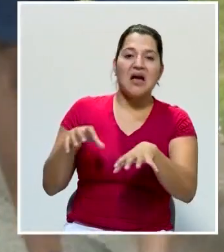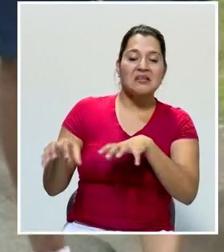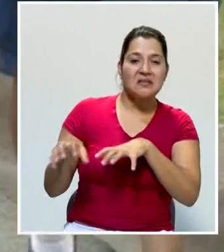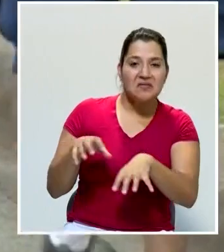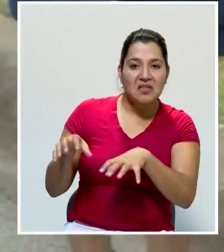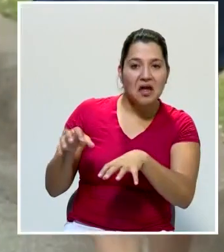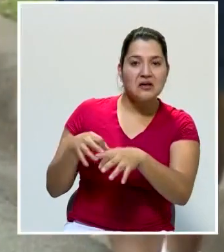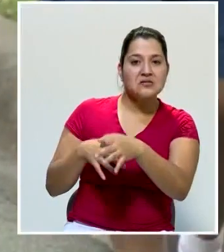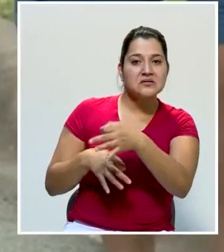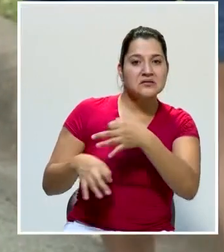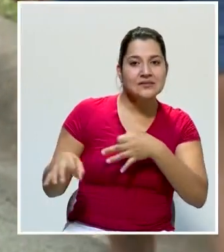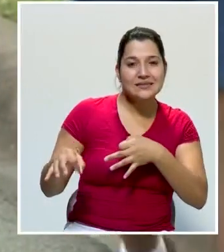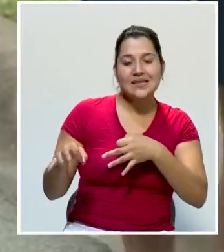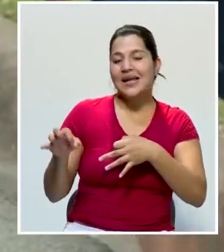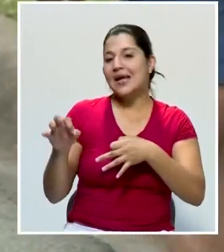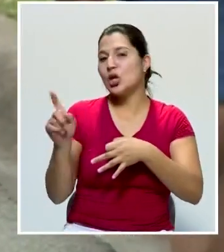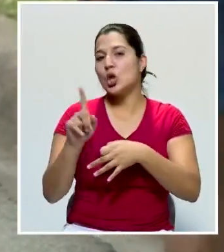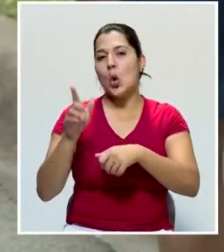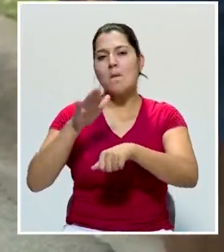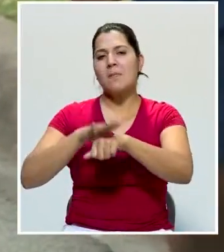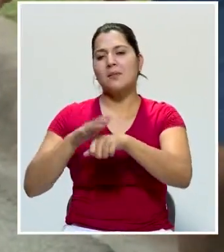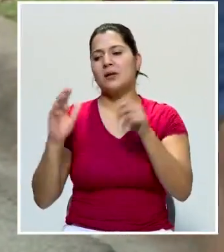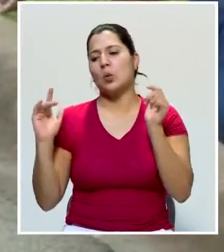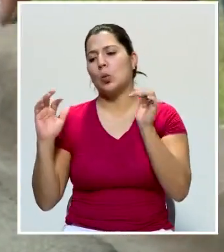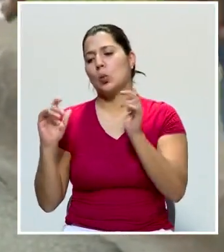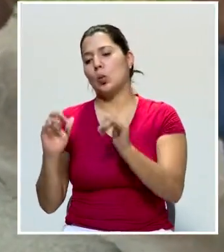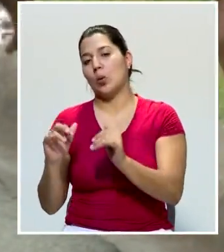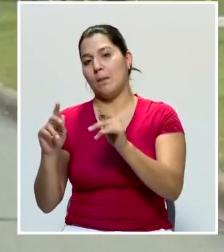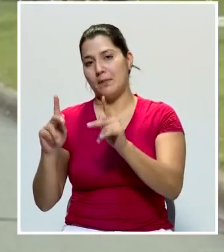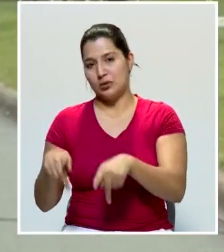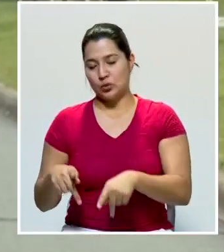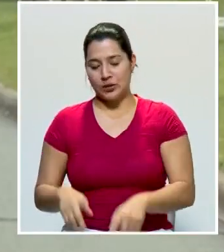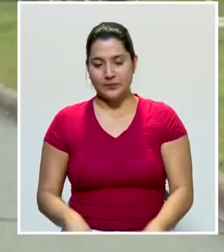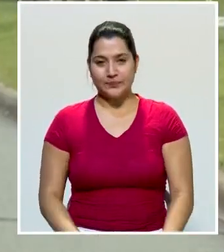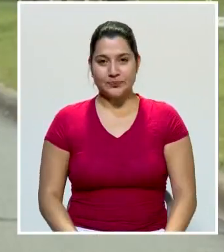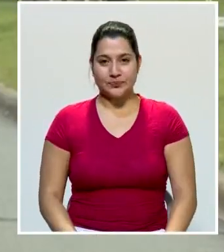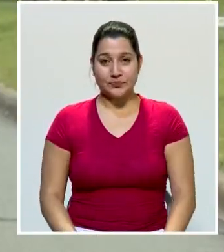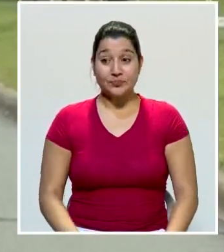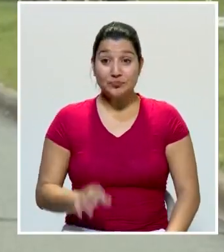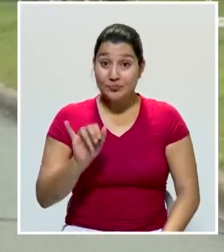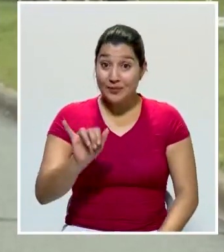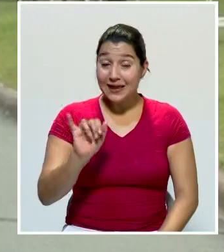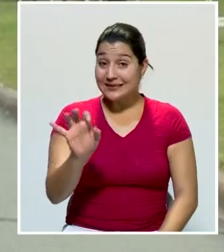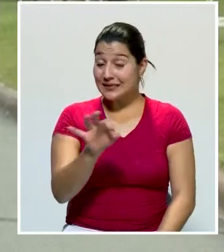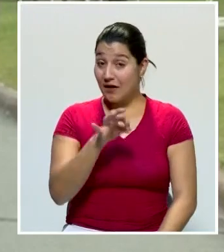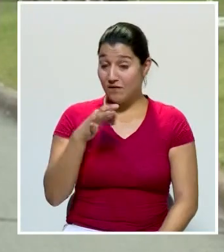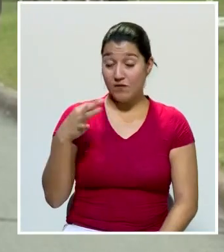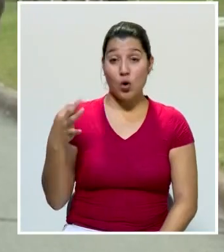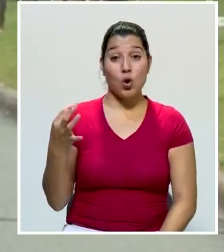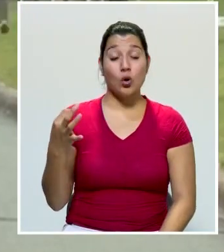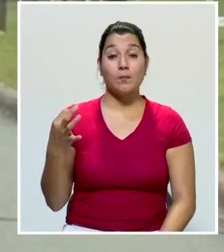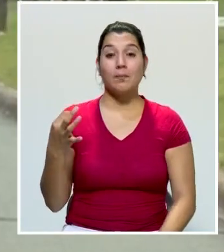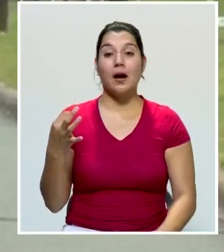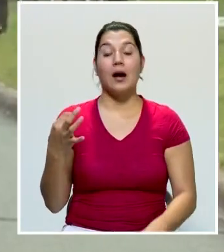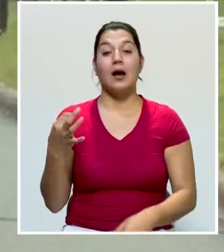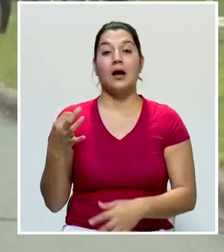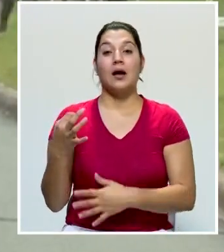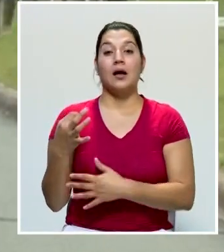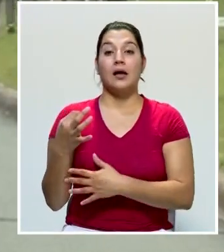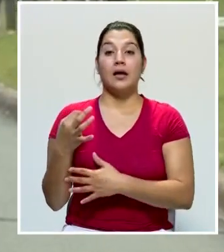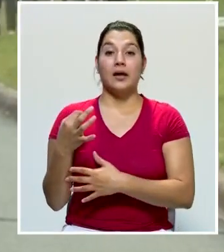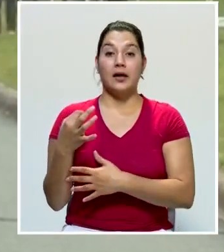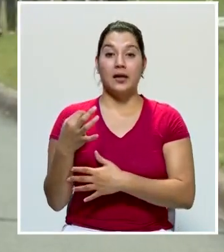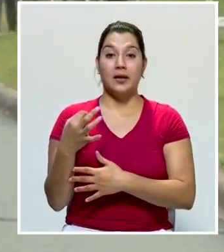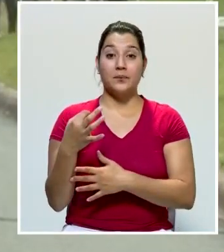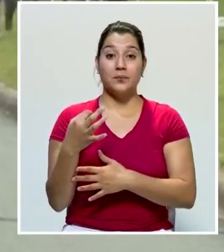no reúna personas de forma presencial. De esta forma, las indicaciones tendrán que cumplirse en